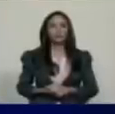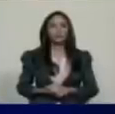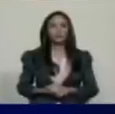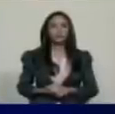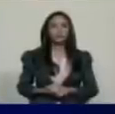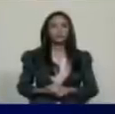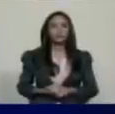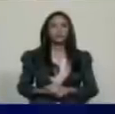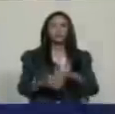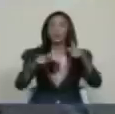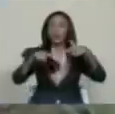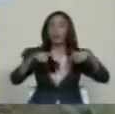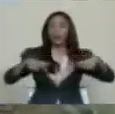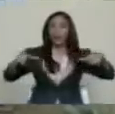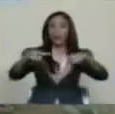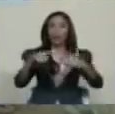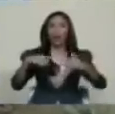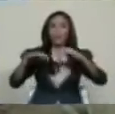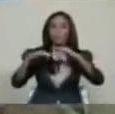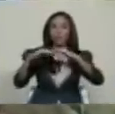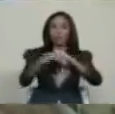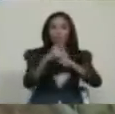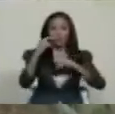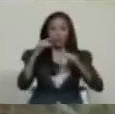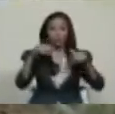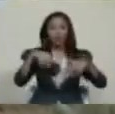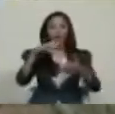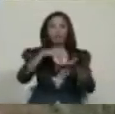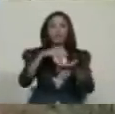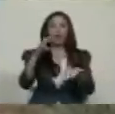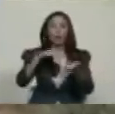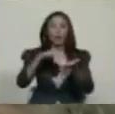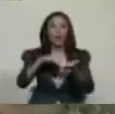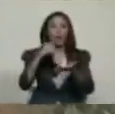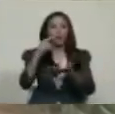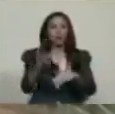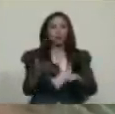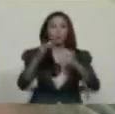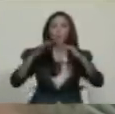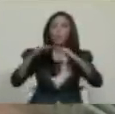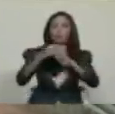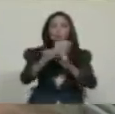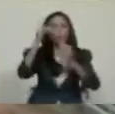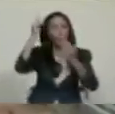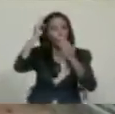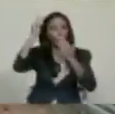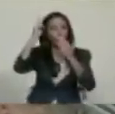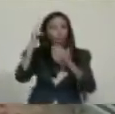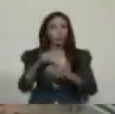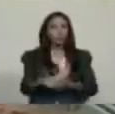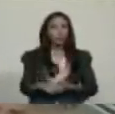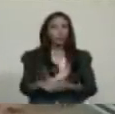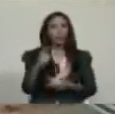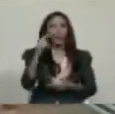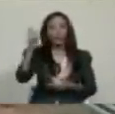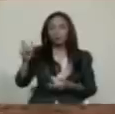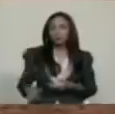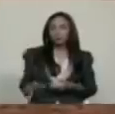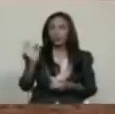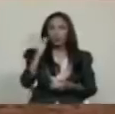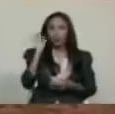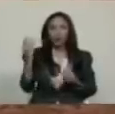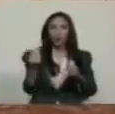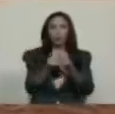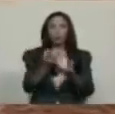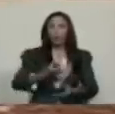acá en el municipio Huaycaipuro del estado Miranda, en actividades económicas. Me acompaña nuestra alcaldesa del municipio,